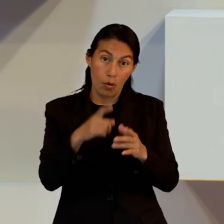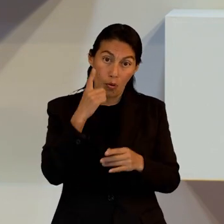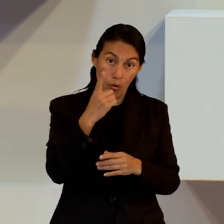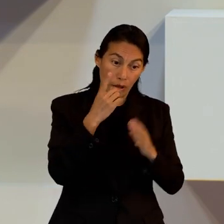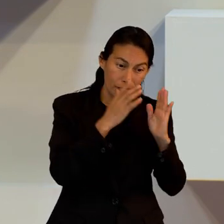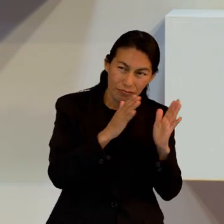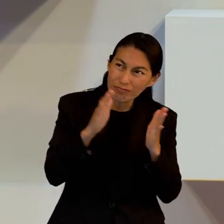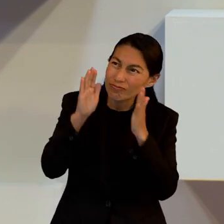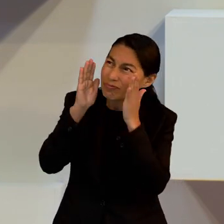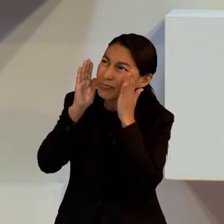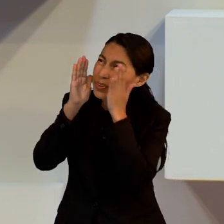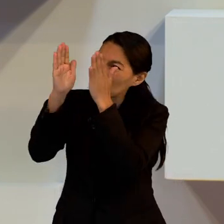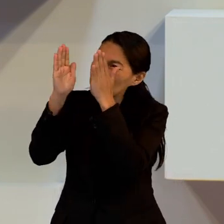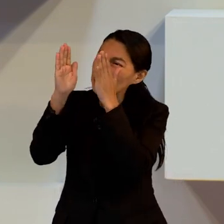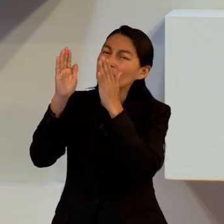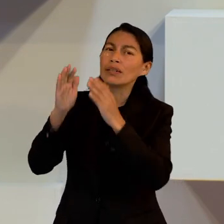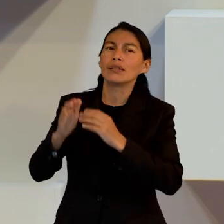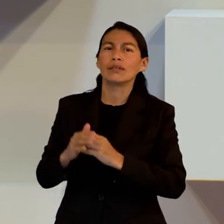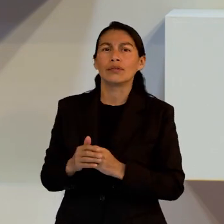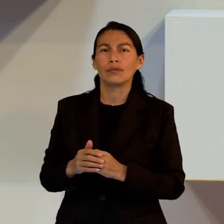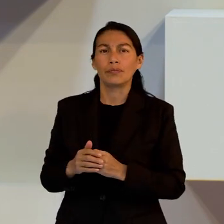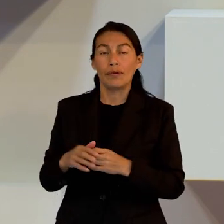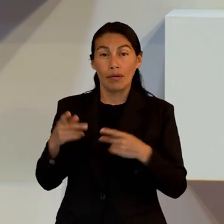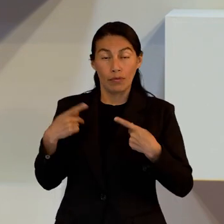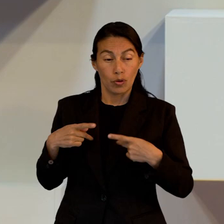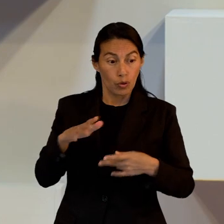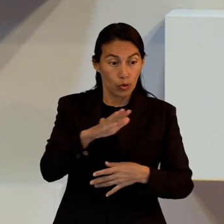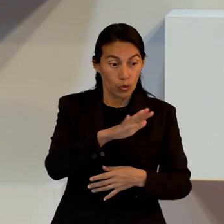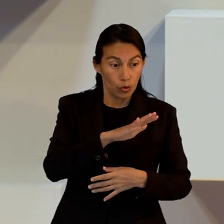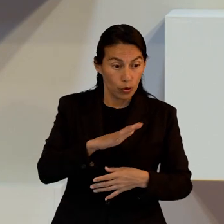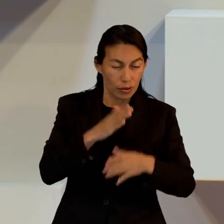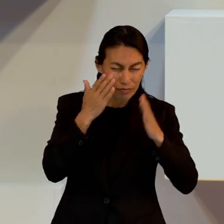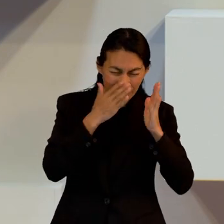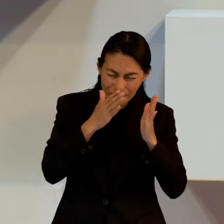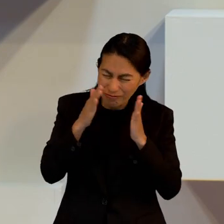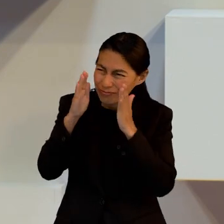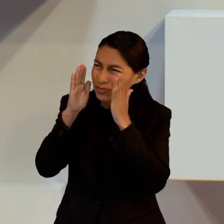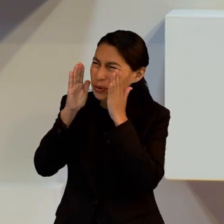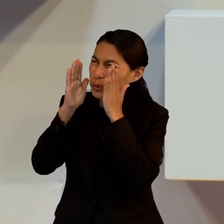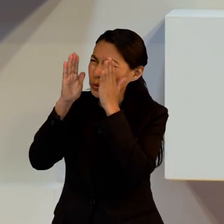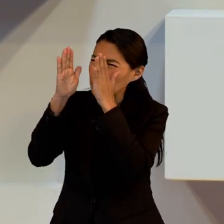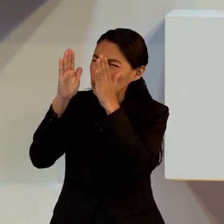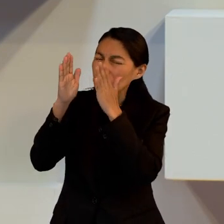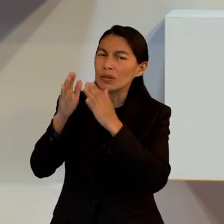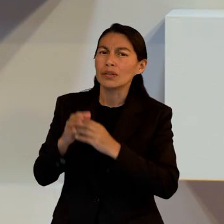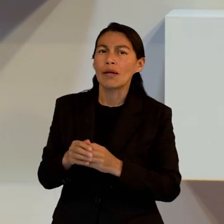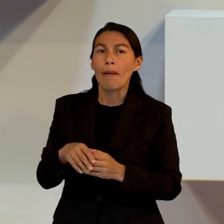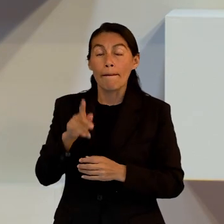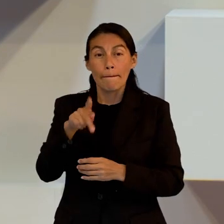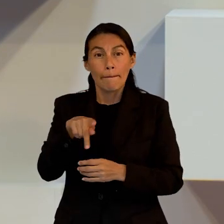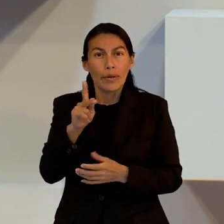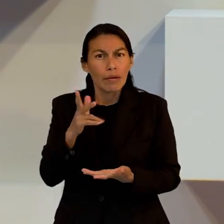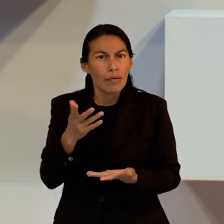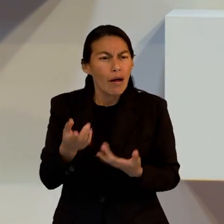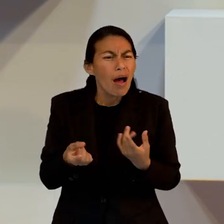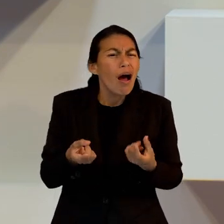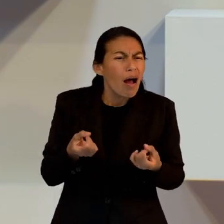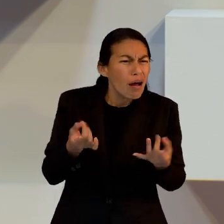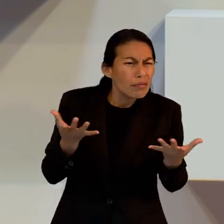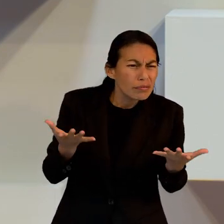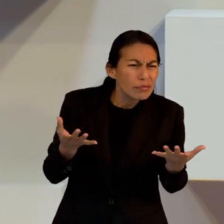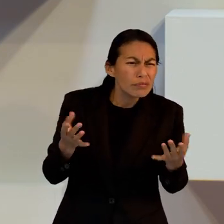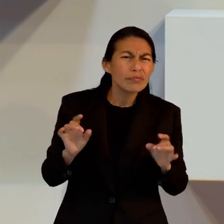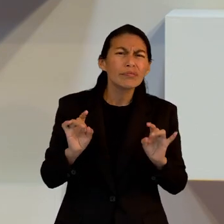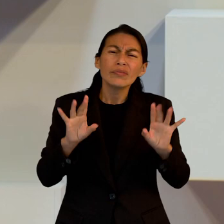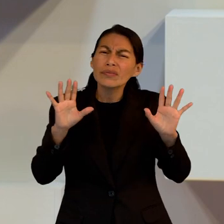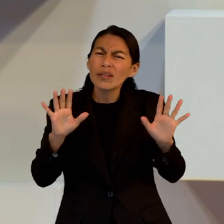consagración del pueblo debería consagrarse antes de este encuentro con dios pero algo sucedió y que me